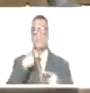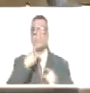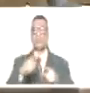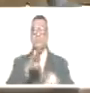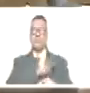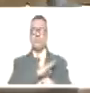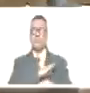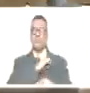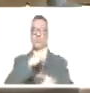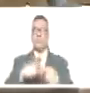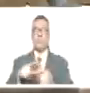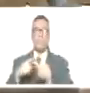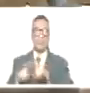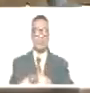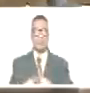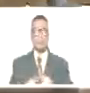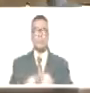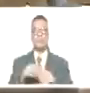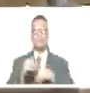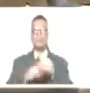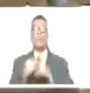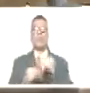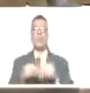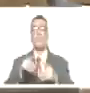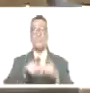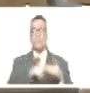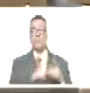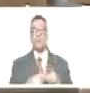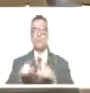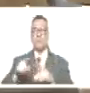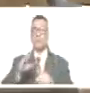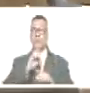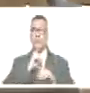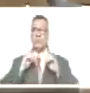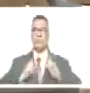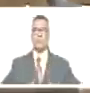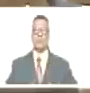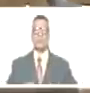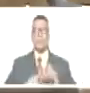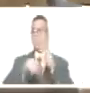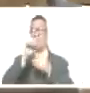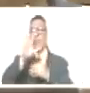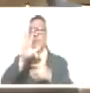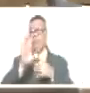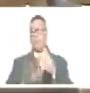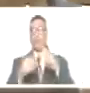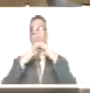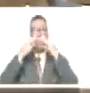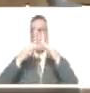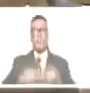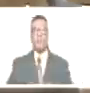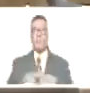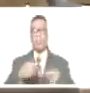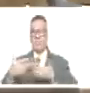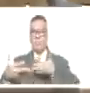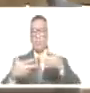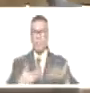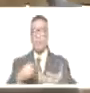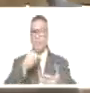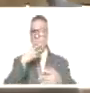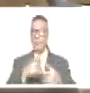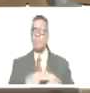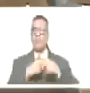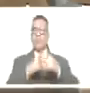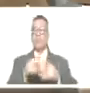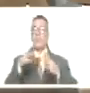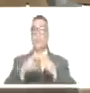cualquier vulneración o violación de sus derechos. 5. Garantizar el trato digno y la no